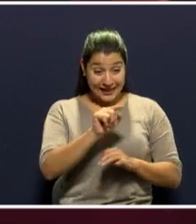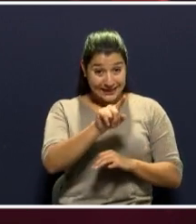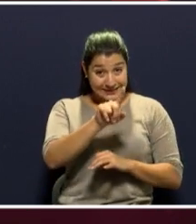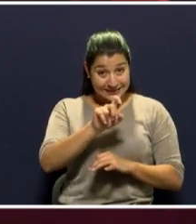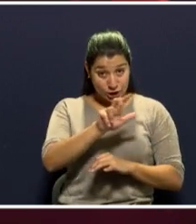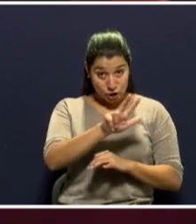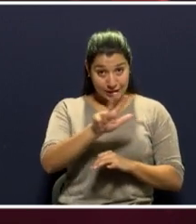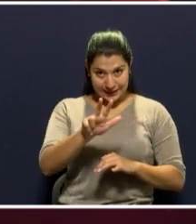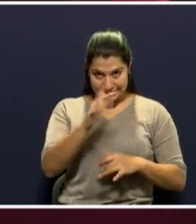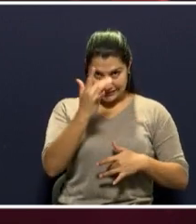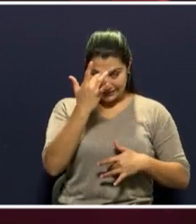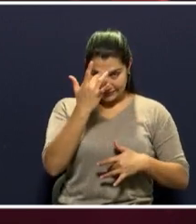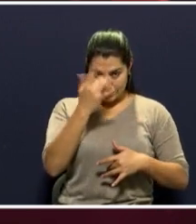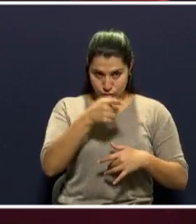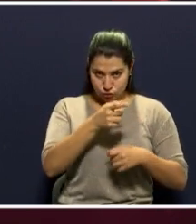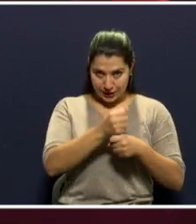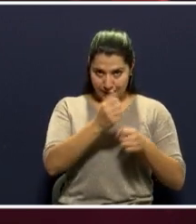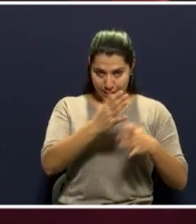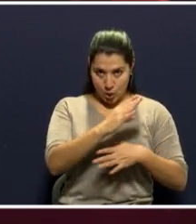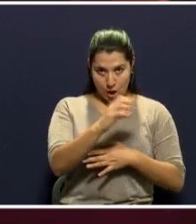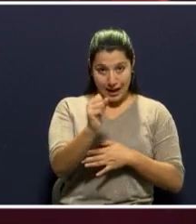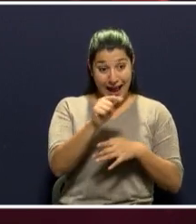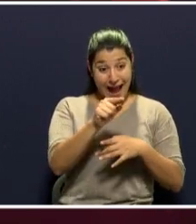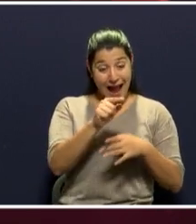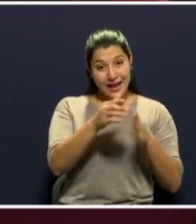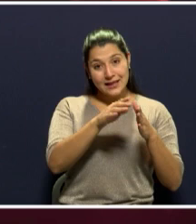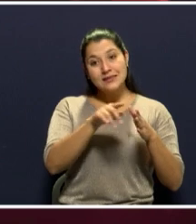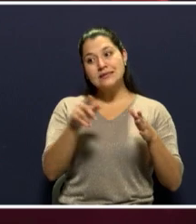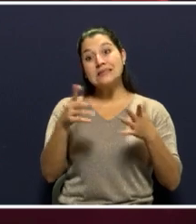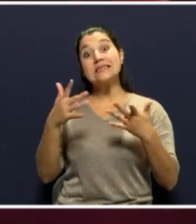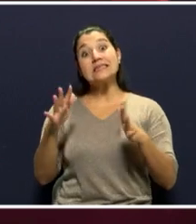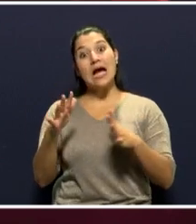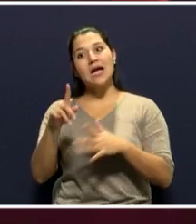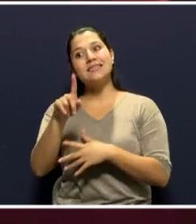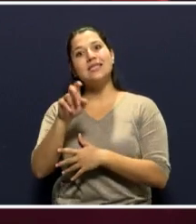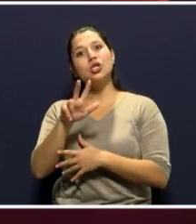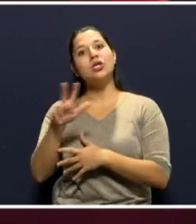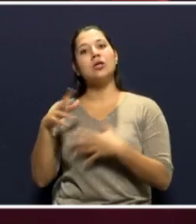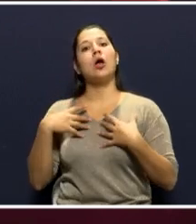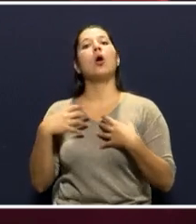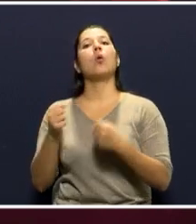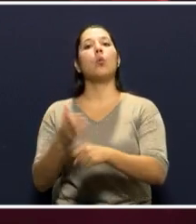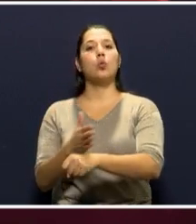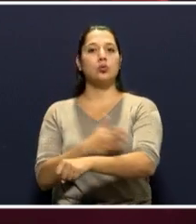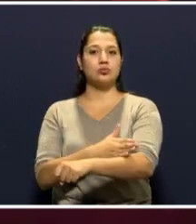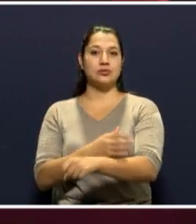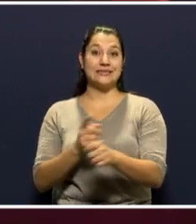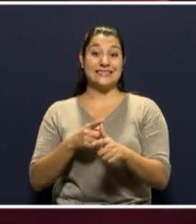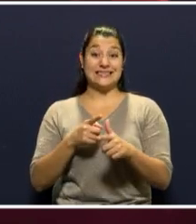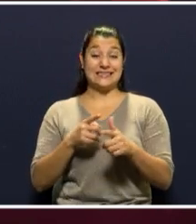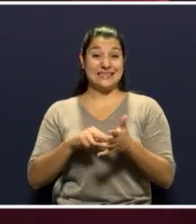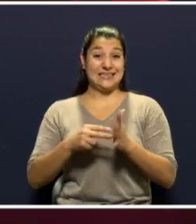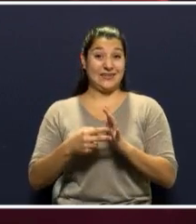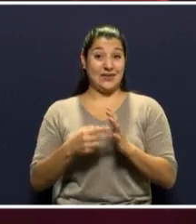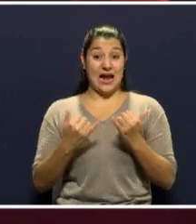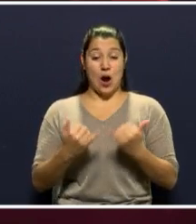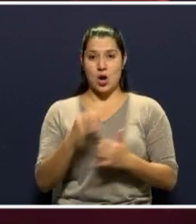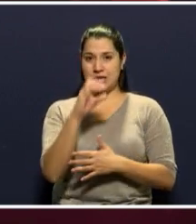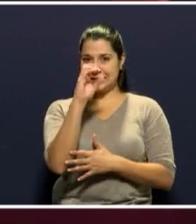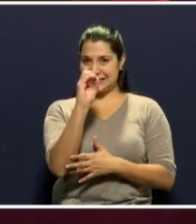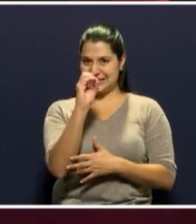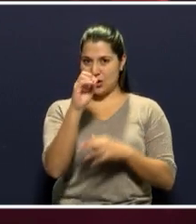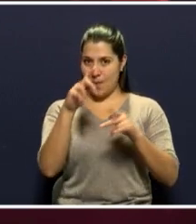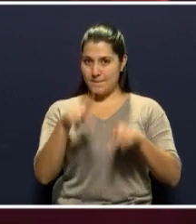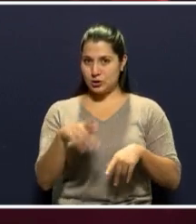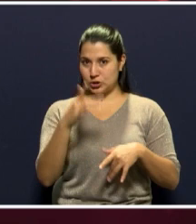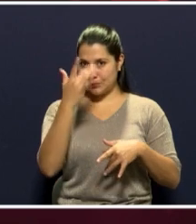133 contagiados, 133 se han recuperado. Es decir, 0 casos activos,